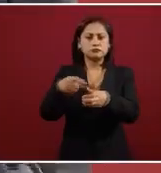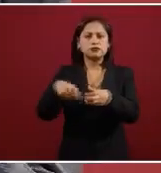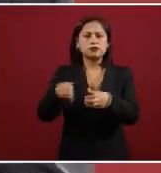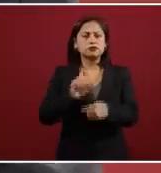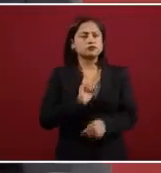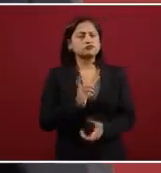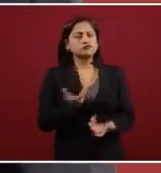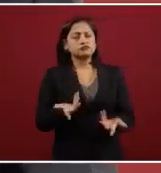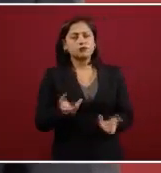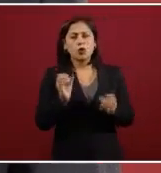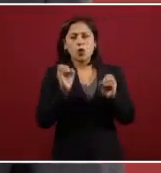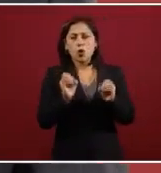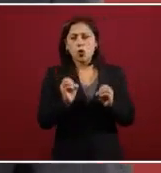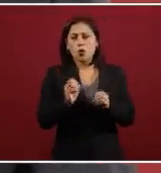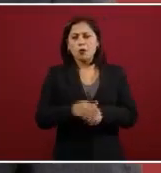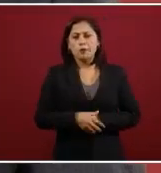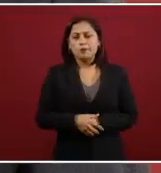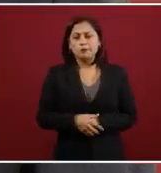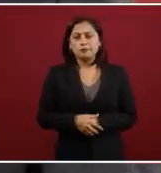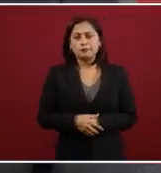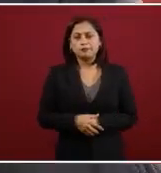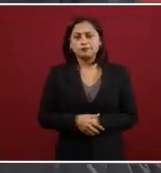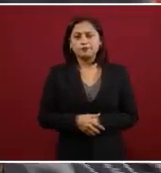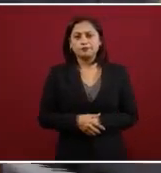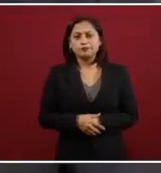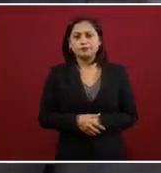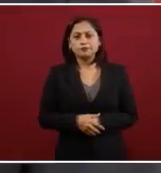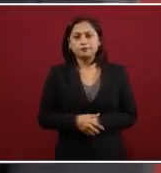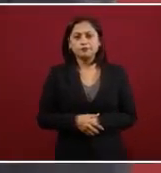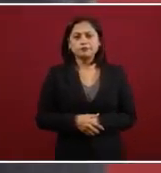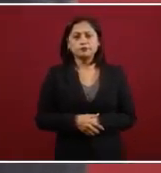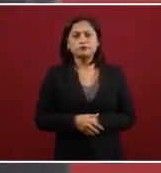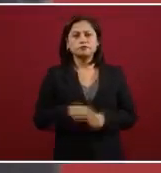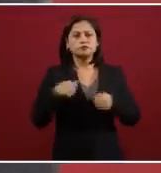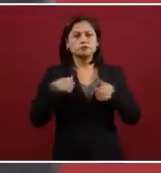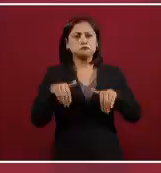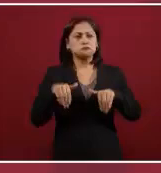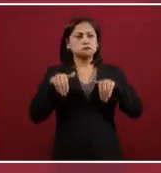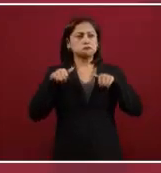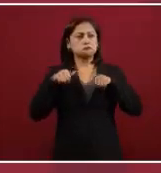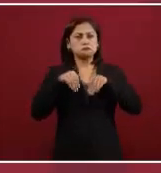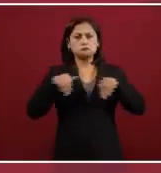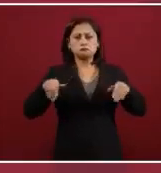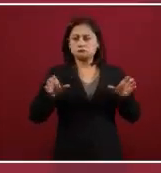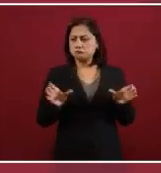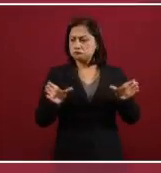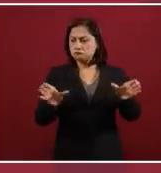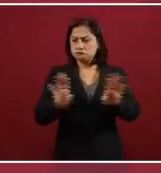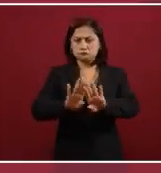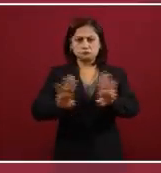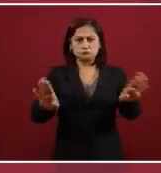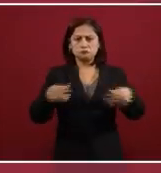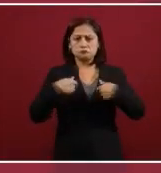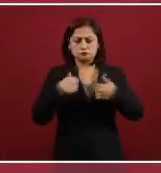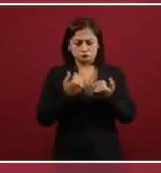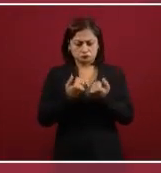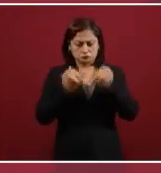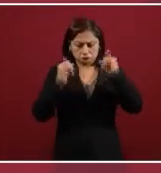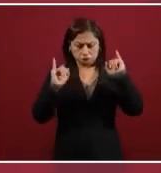de que no se tomaba partido, de que se era